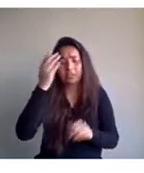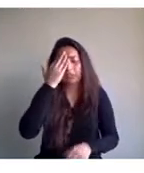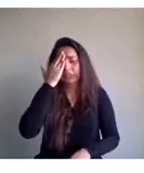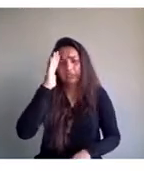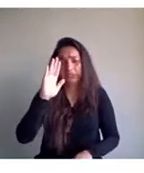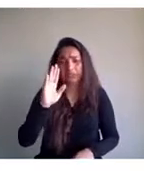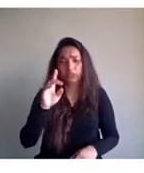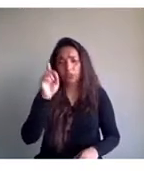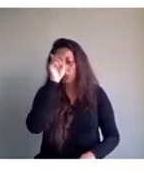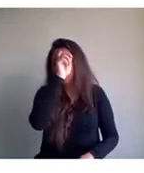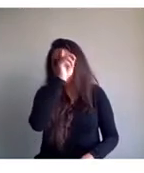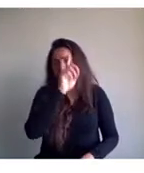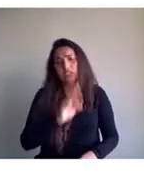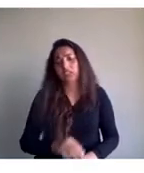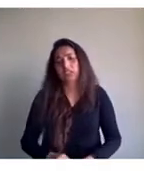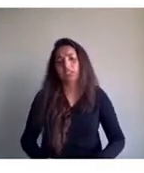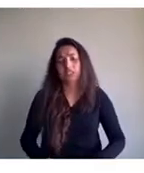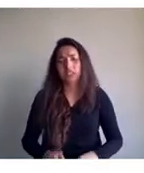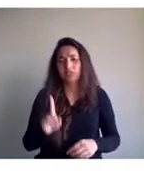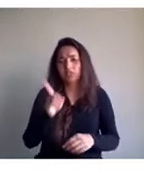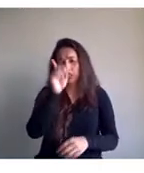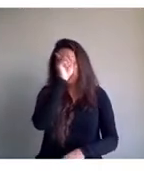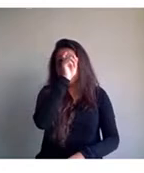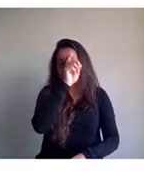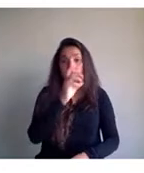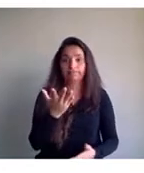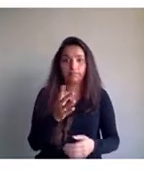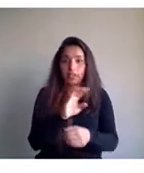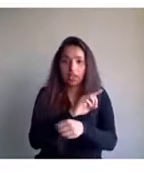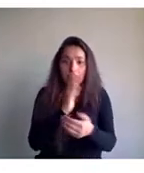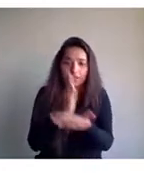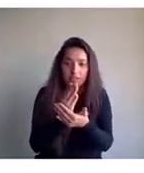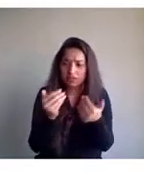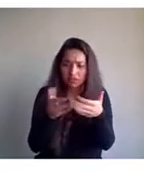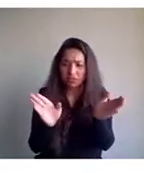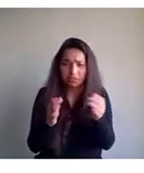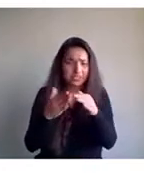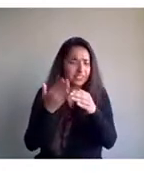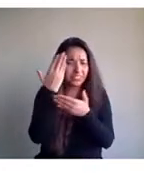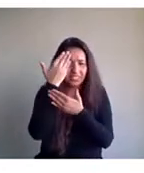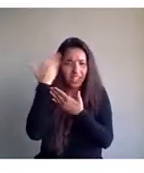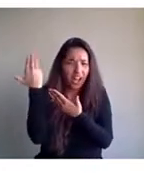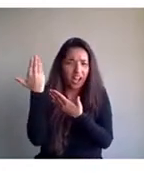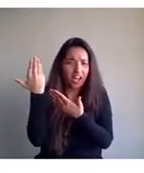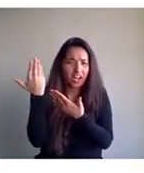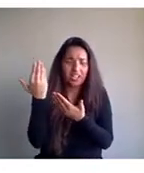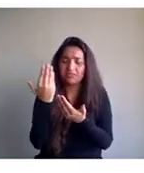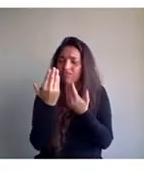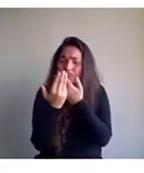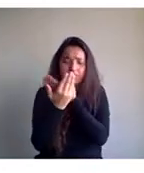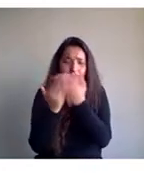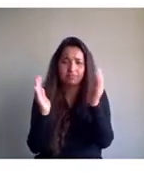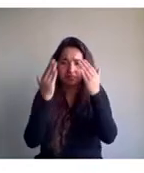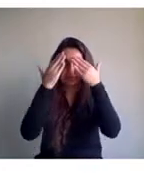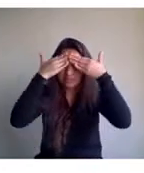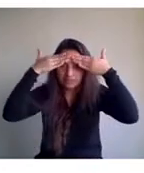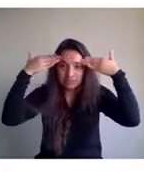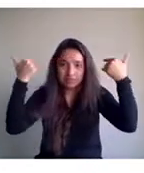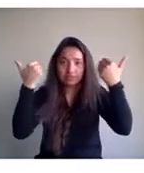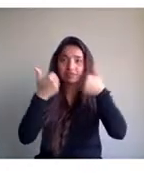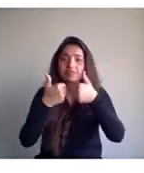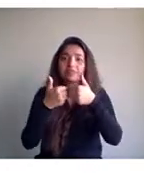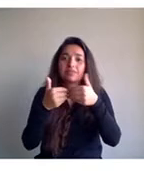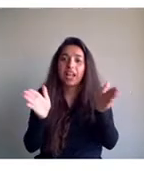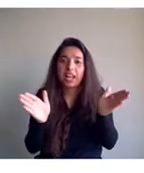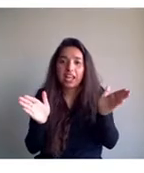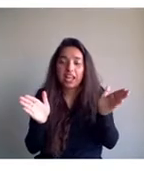muchos empleadores públicos despejados y romper esa barrera sabemos que no es una manera fácil sabemos que